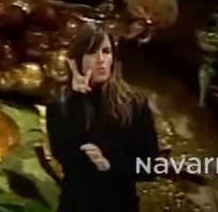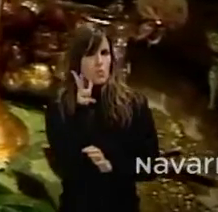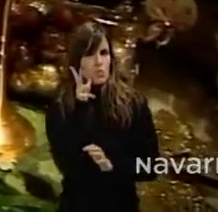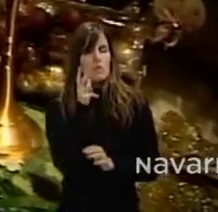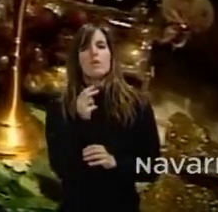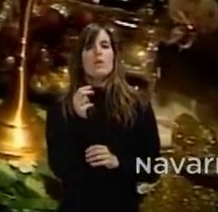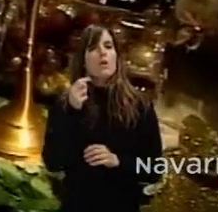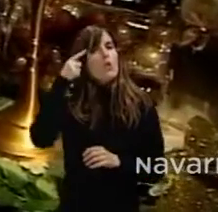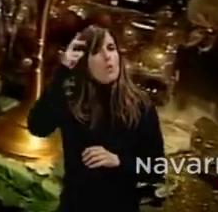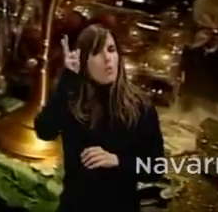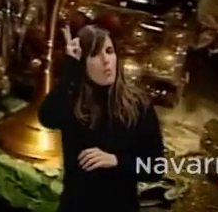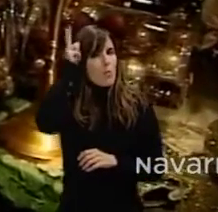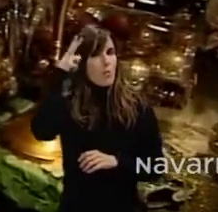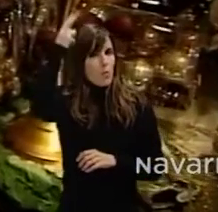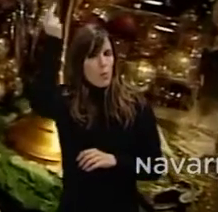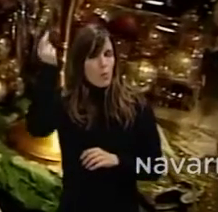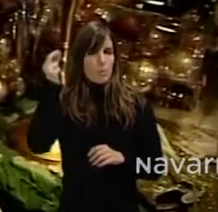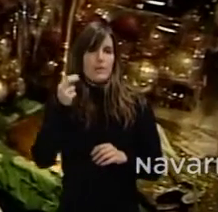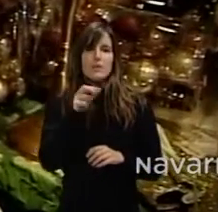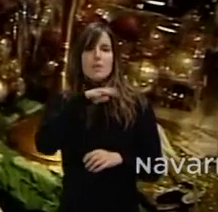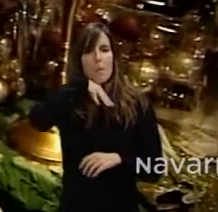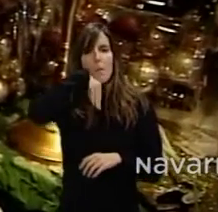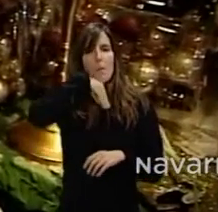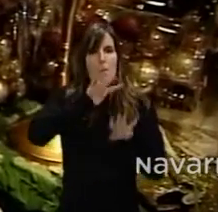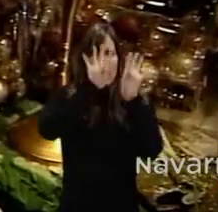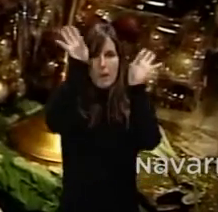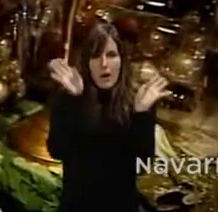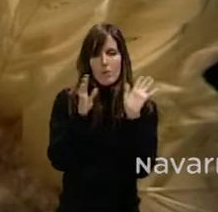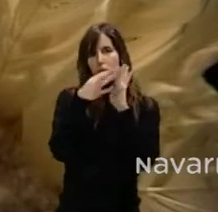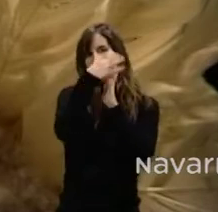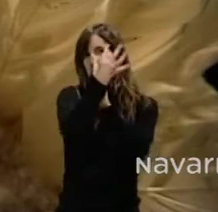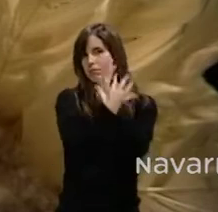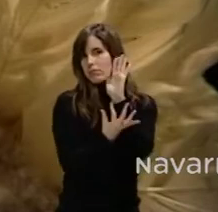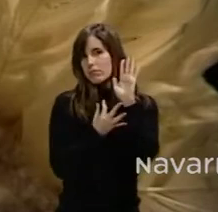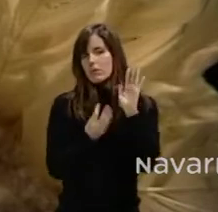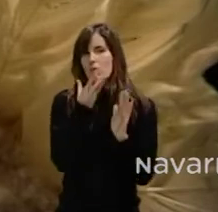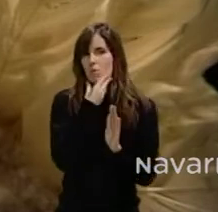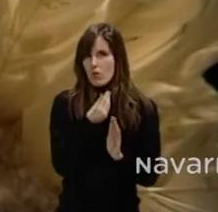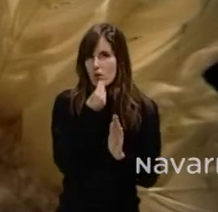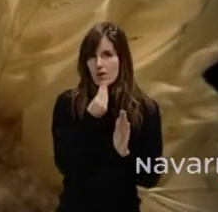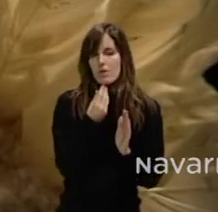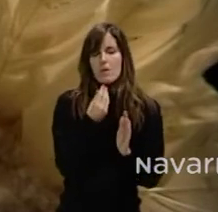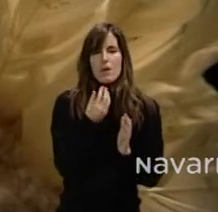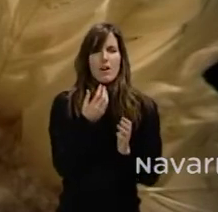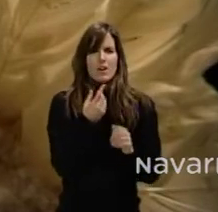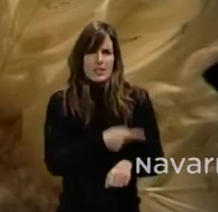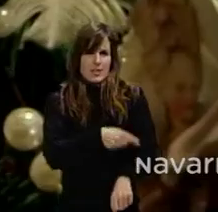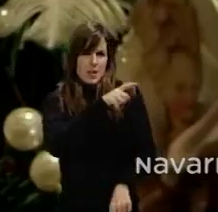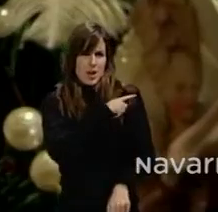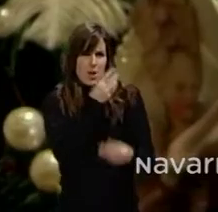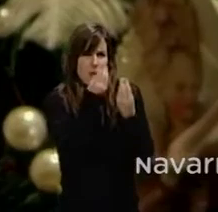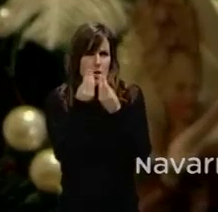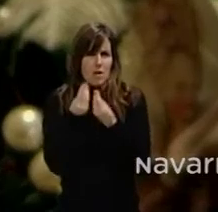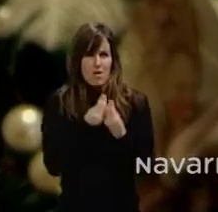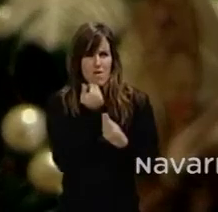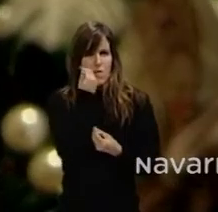plumas pavos reales mucho glamour pero sin resultar macarra